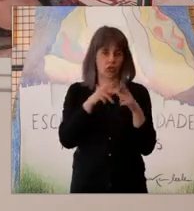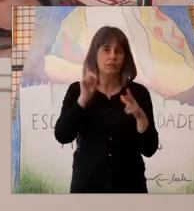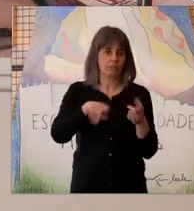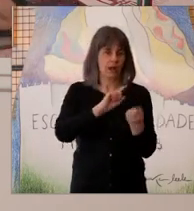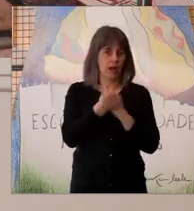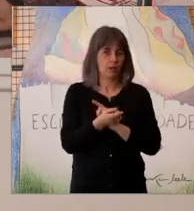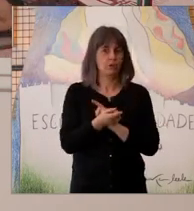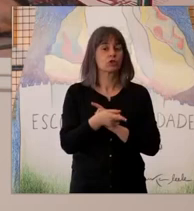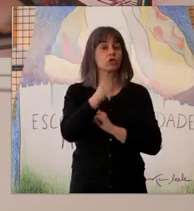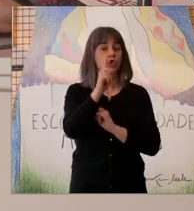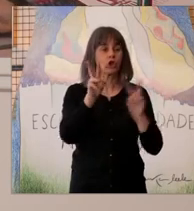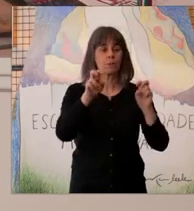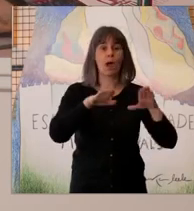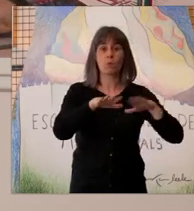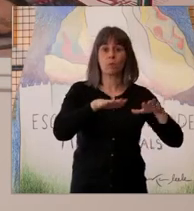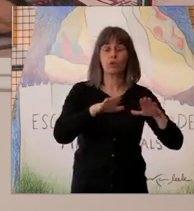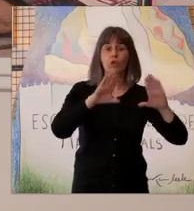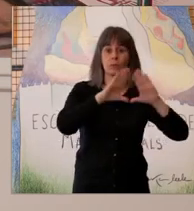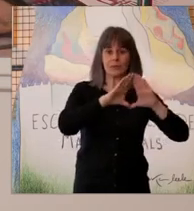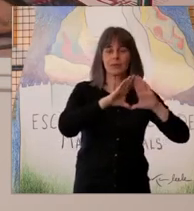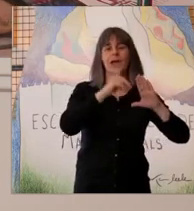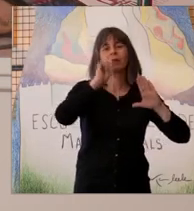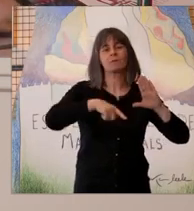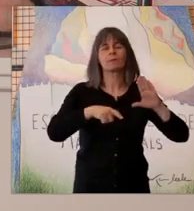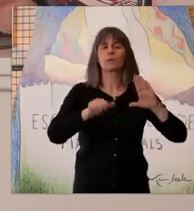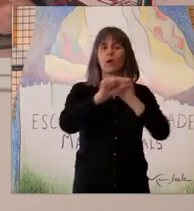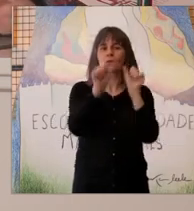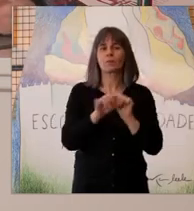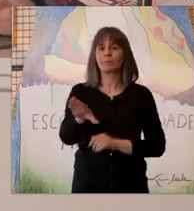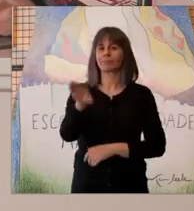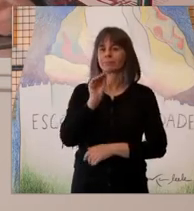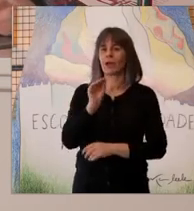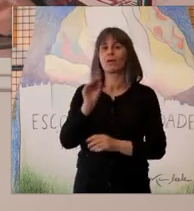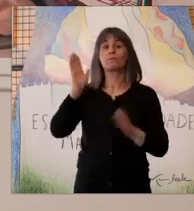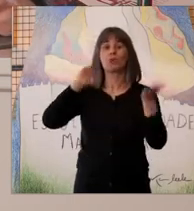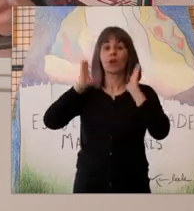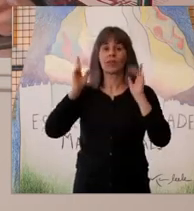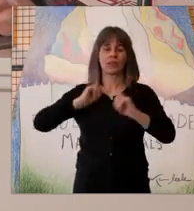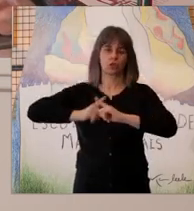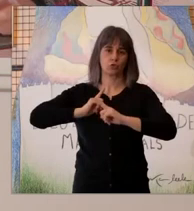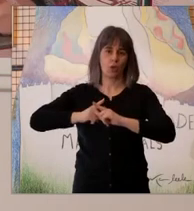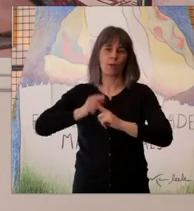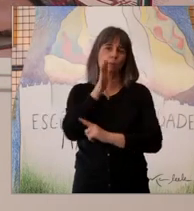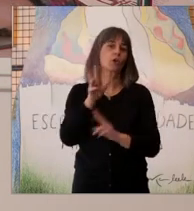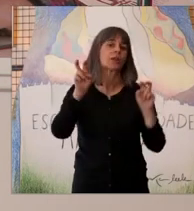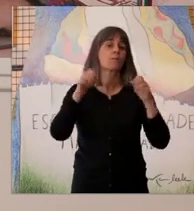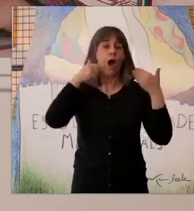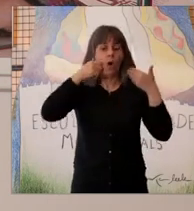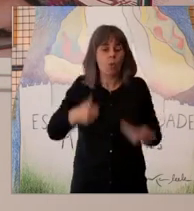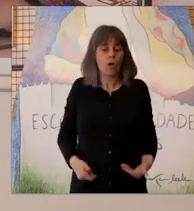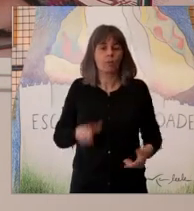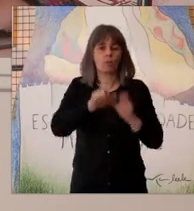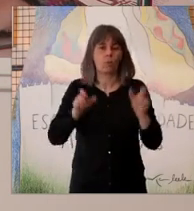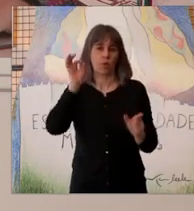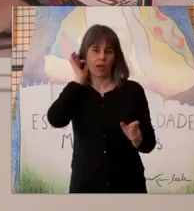sino en Cómo percibíamos la violencia sexual que yo creo que el tema del cuerpo de las mujeres el tema